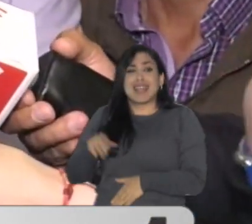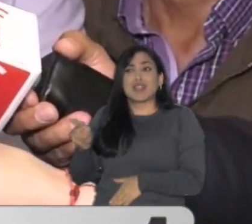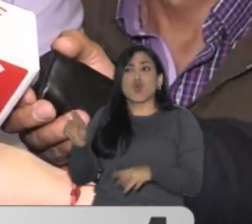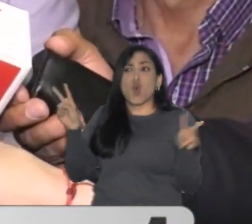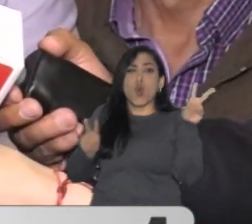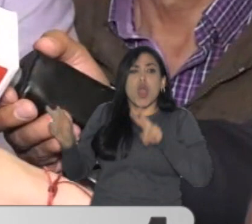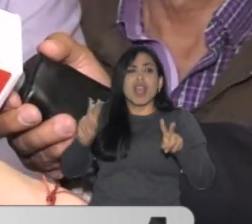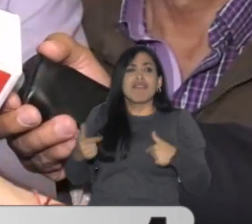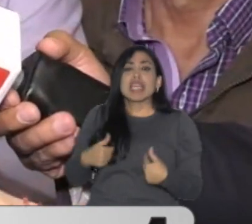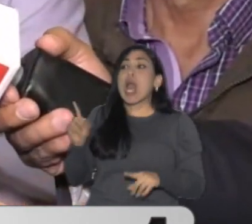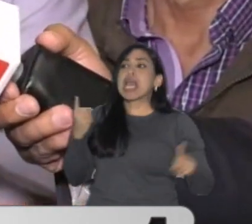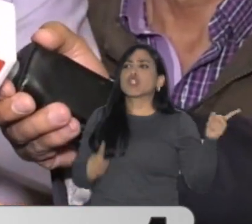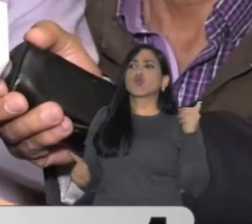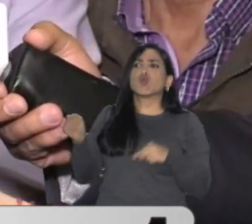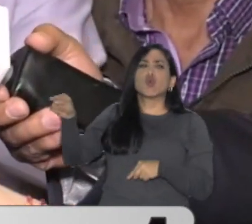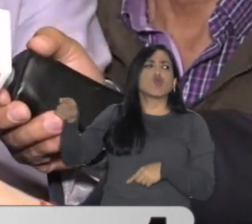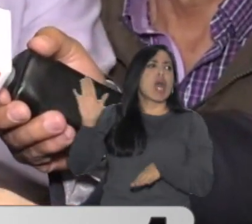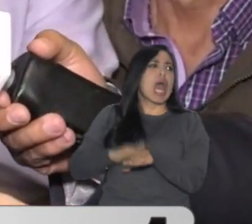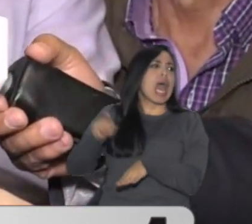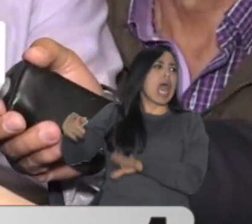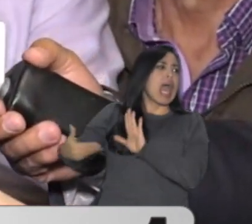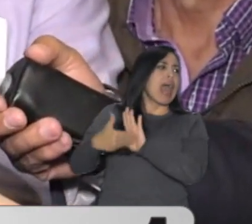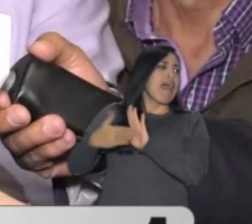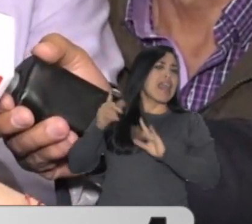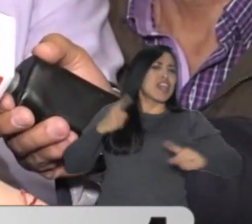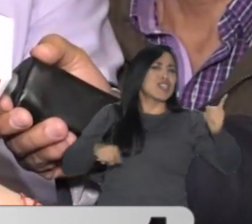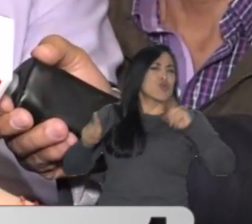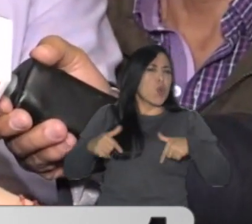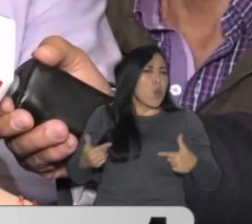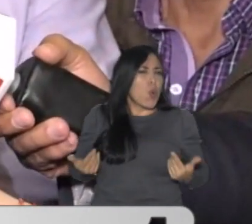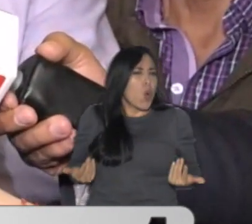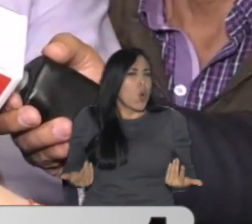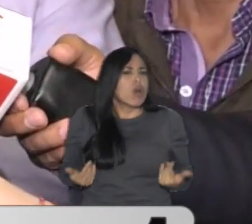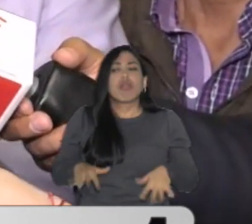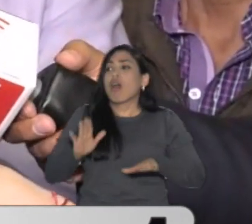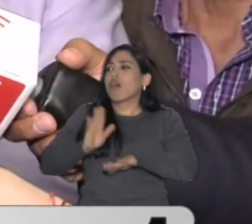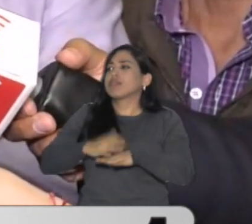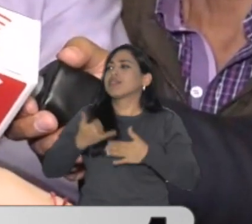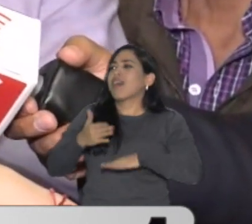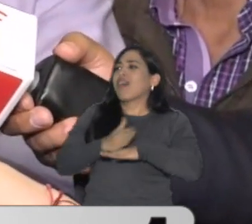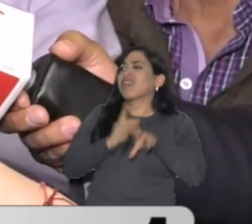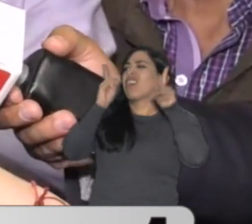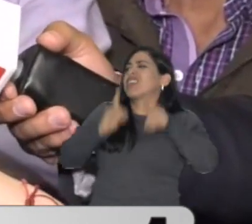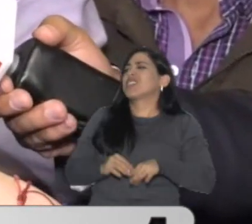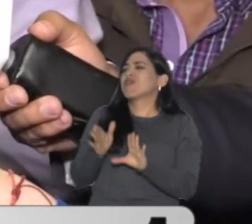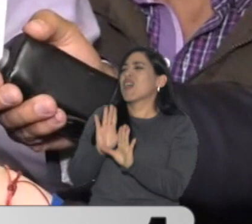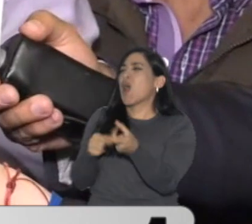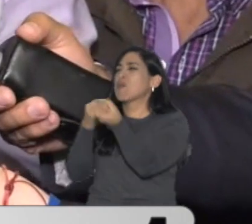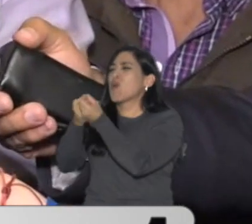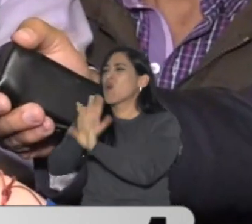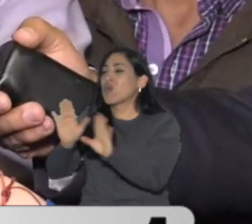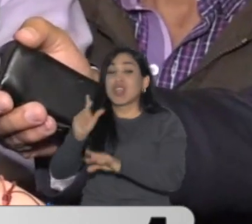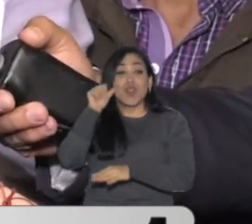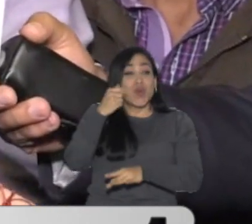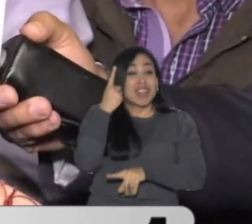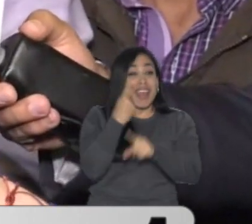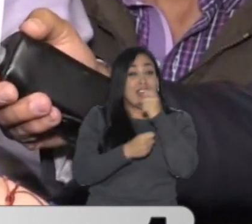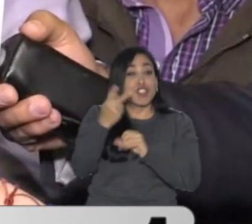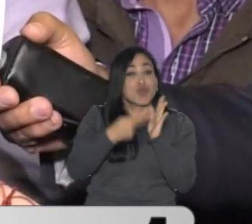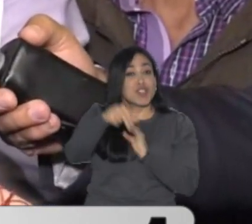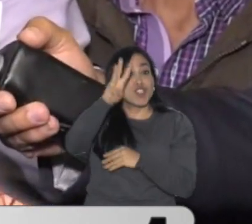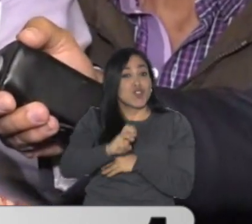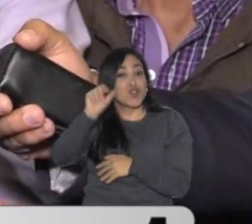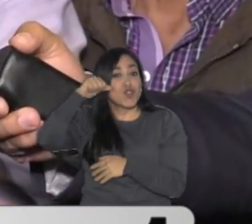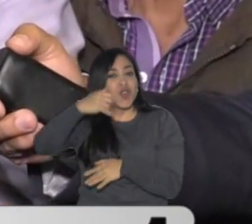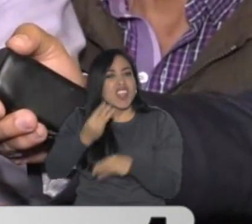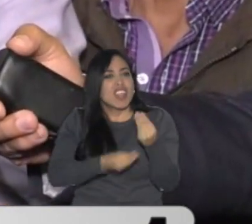con Francia Márquez, sí, para justificar su decisión que ya había tomado. Así como en 2018 tomó la